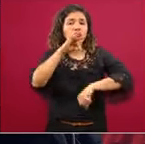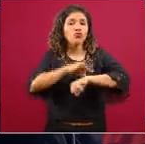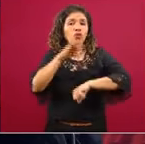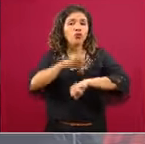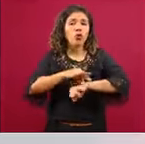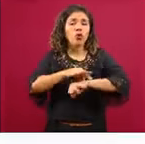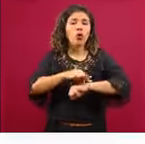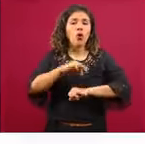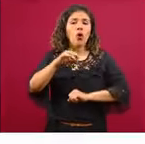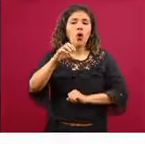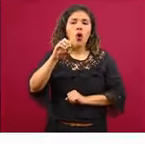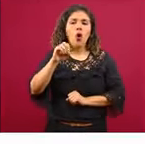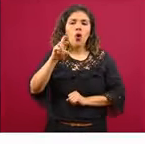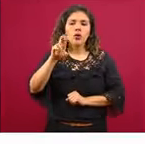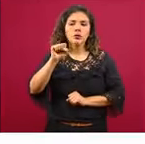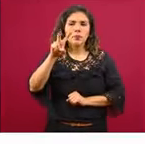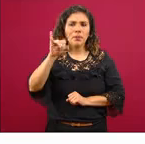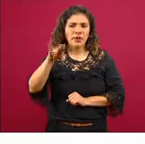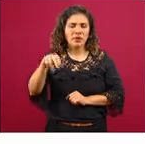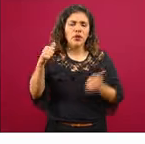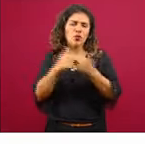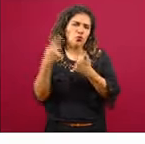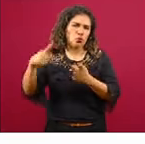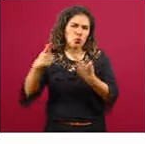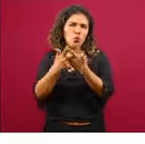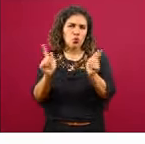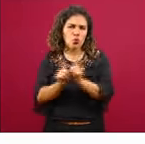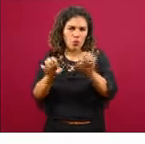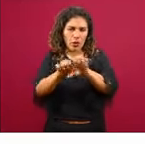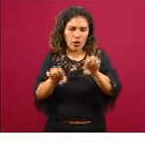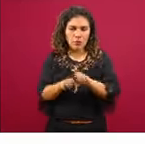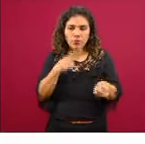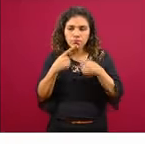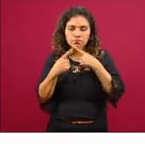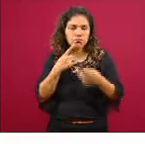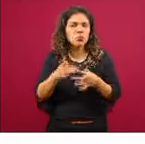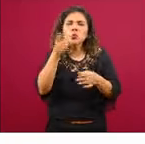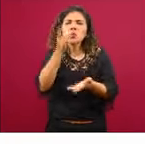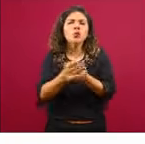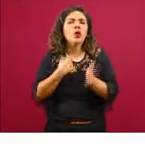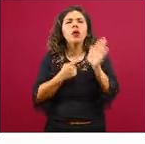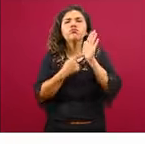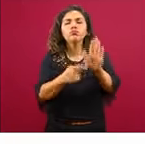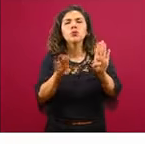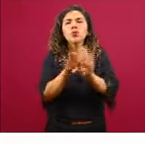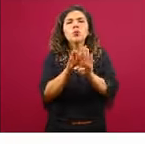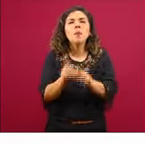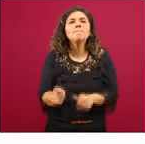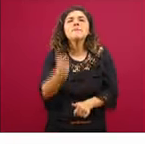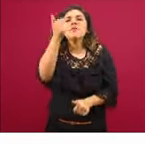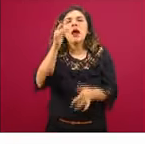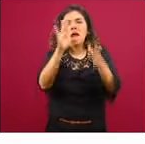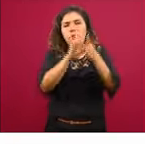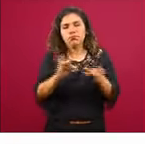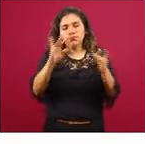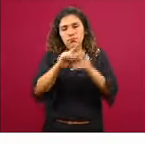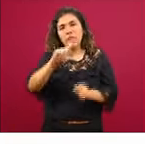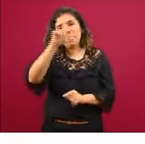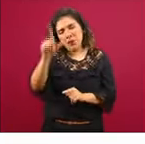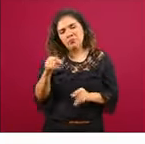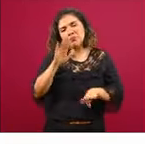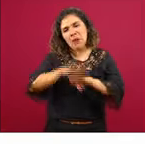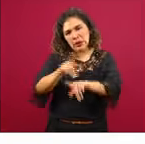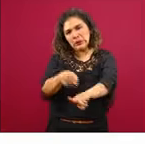el maestro Ormsby, con un grupo que él coordinó, y nada más les doy así como como el preview, ¿no? Para que después lo